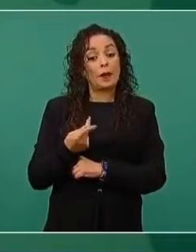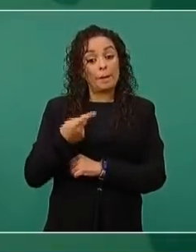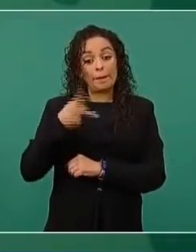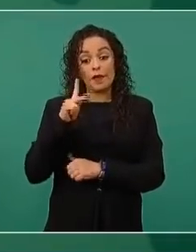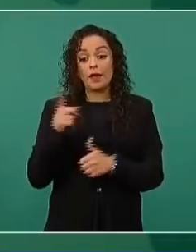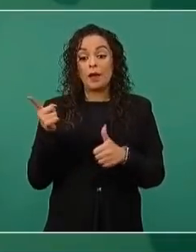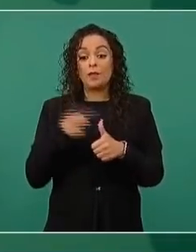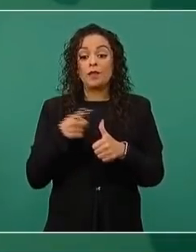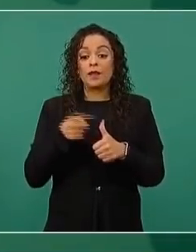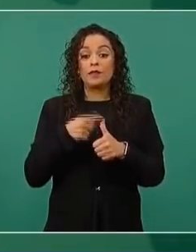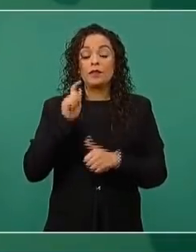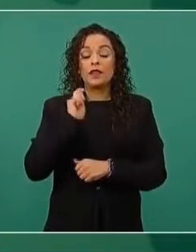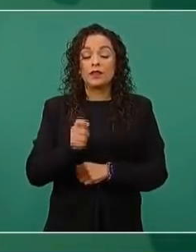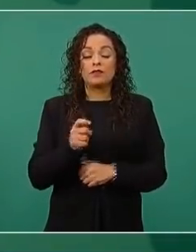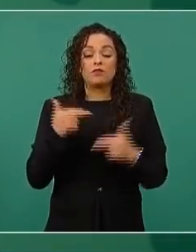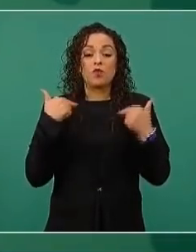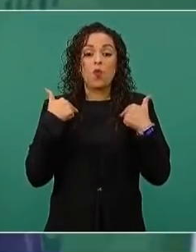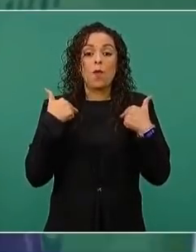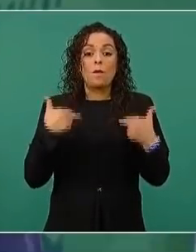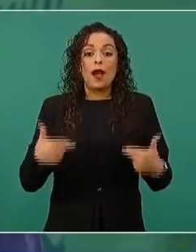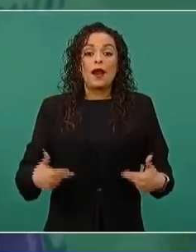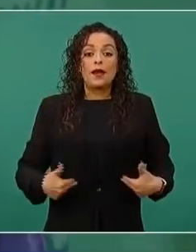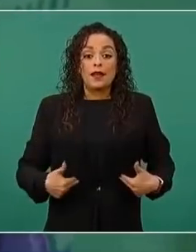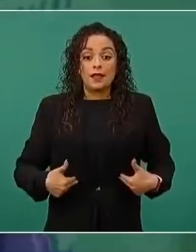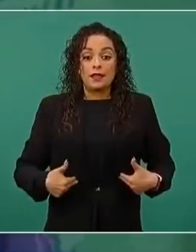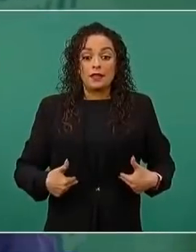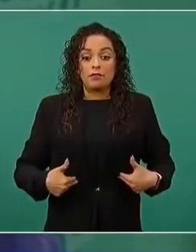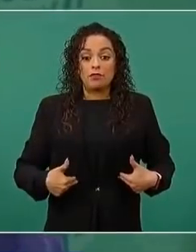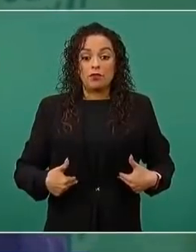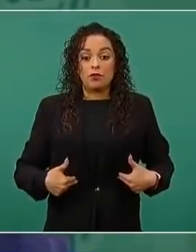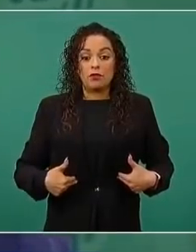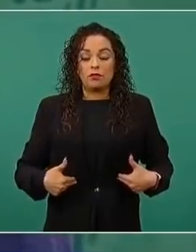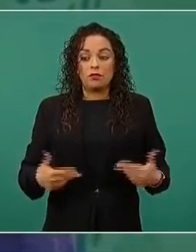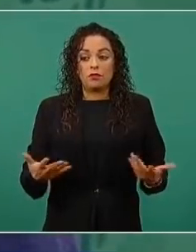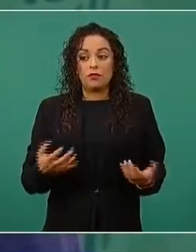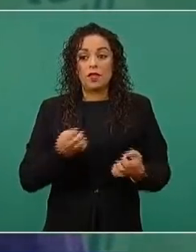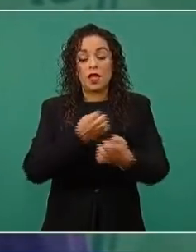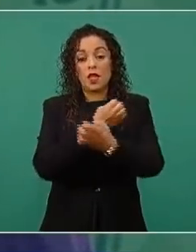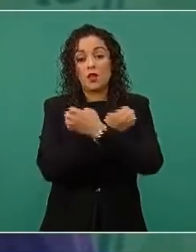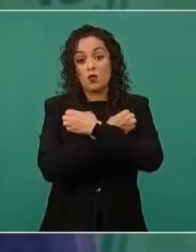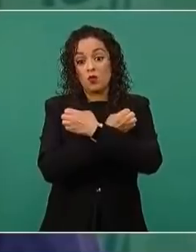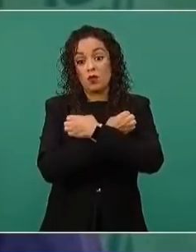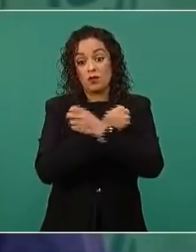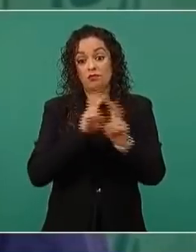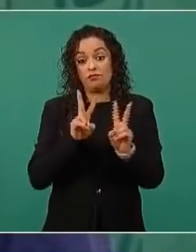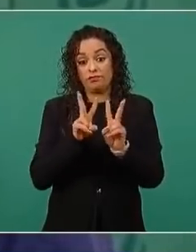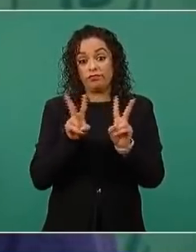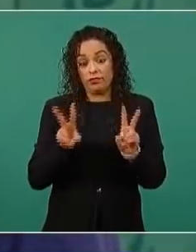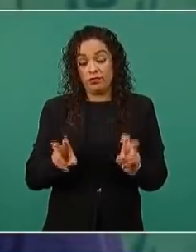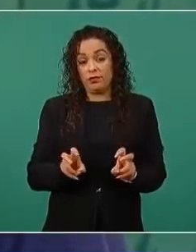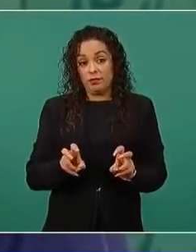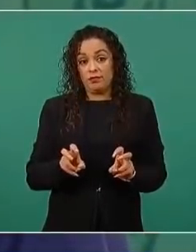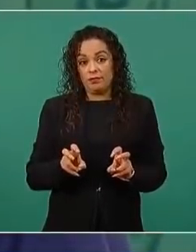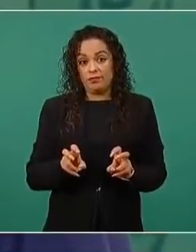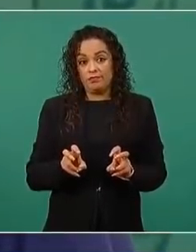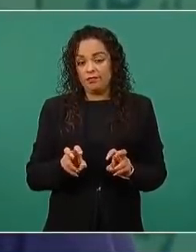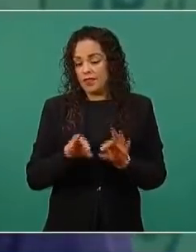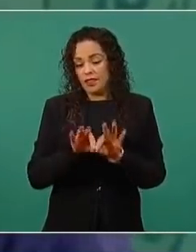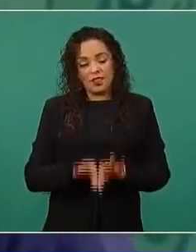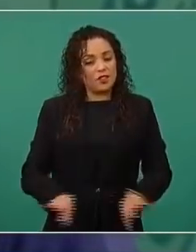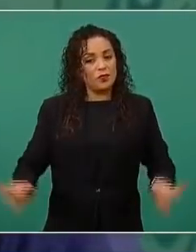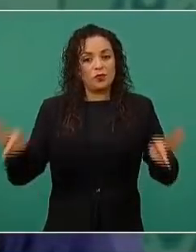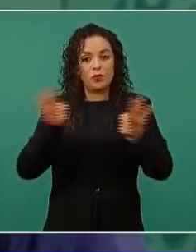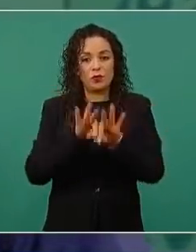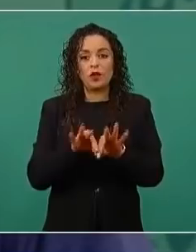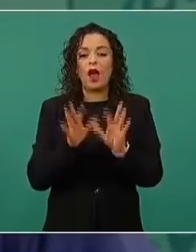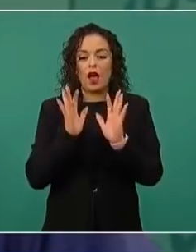el humanismo en la educación como tronco común. Entonces se está haciendo una